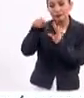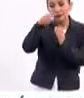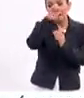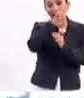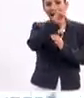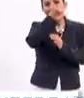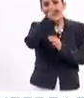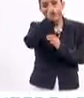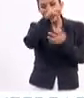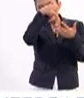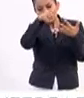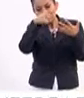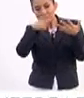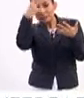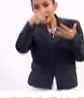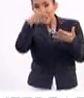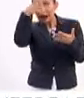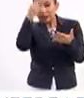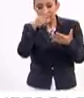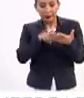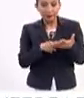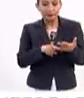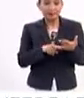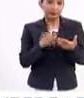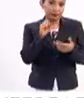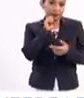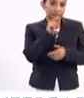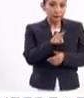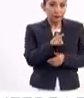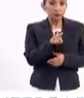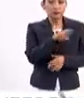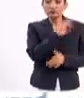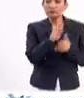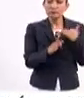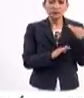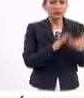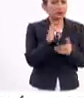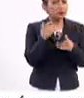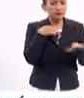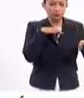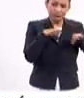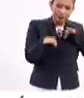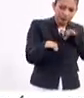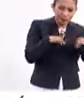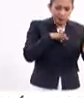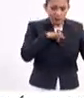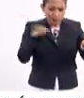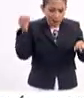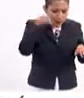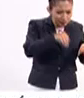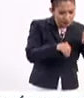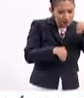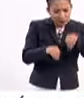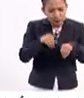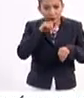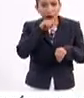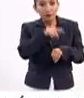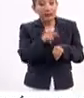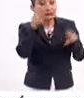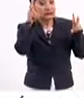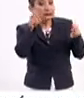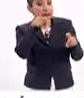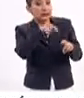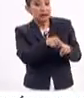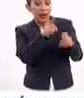ejes formativos y, por supuesto, todo un trabajo que tiene que ver también con una